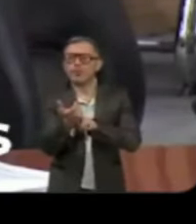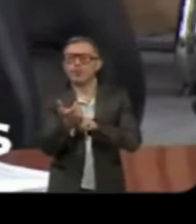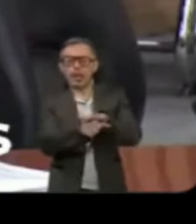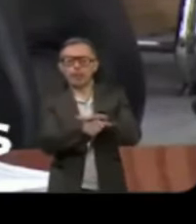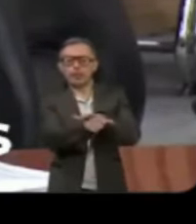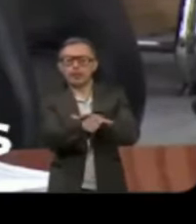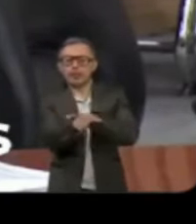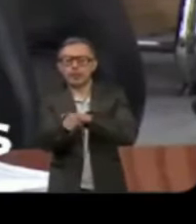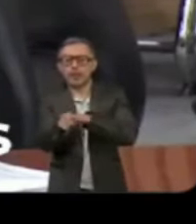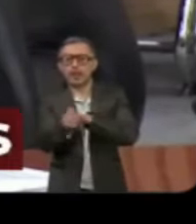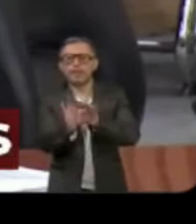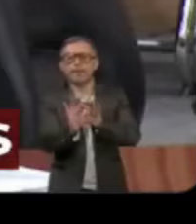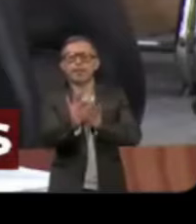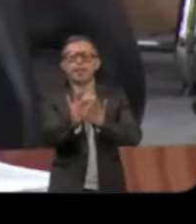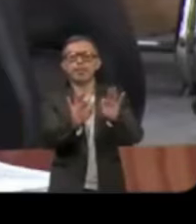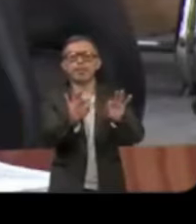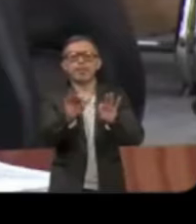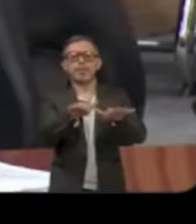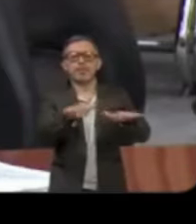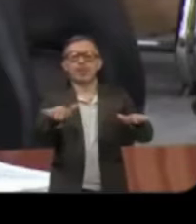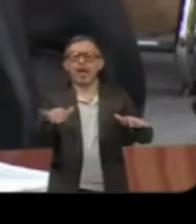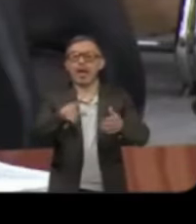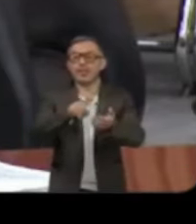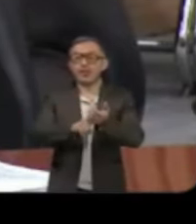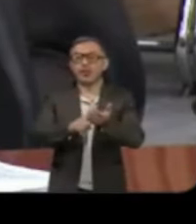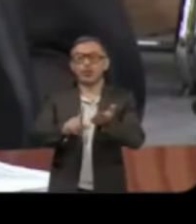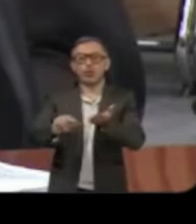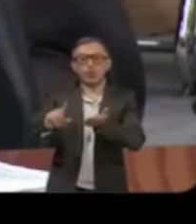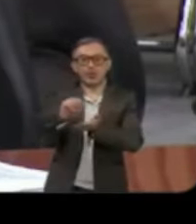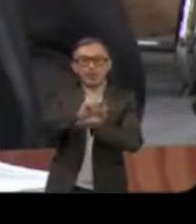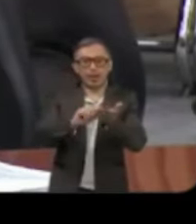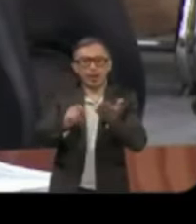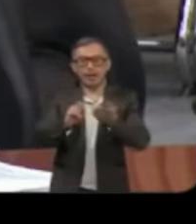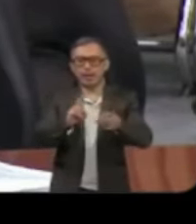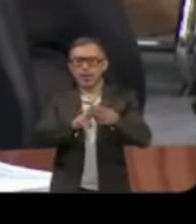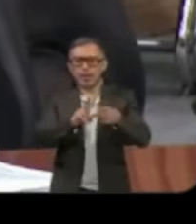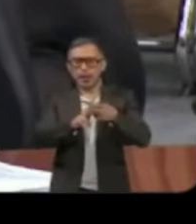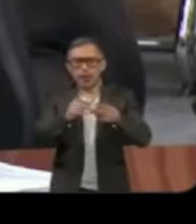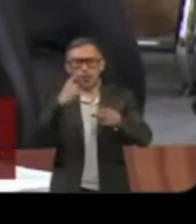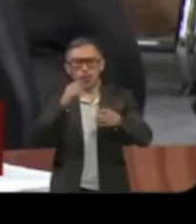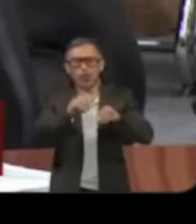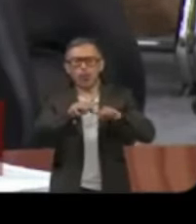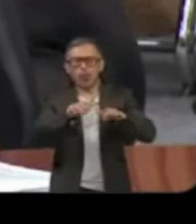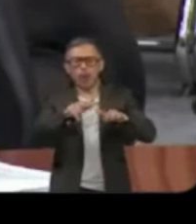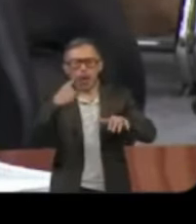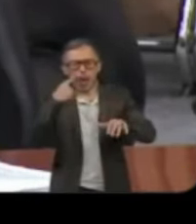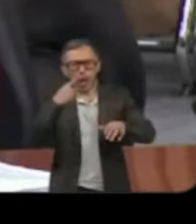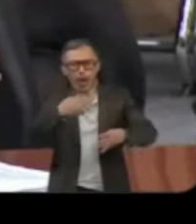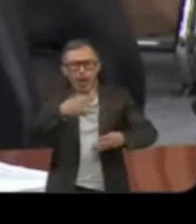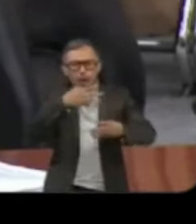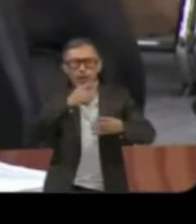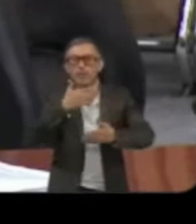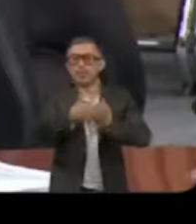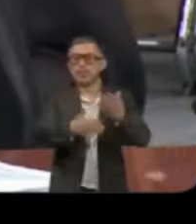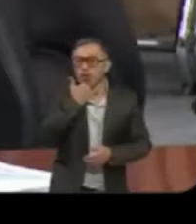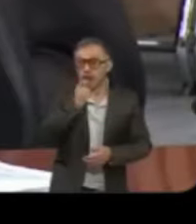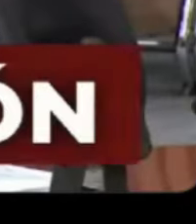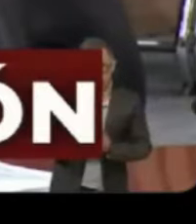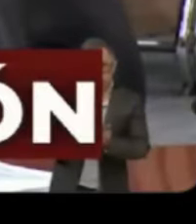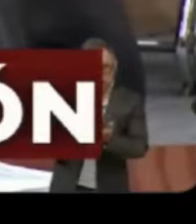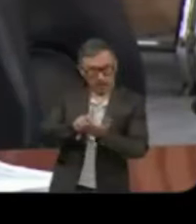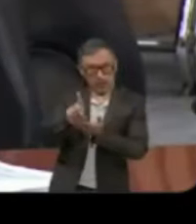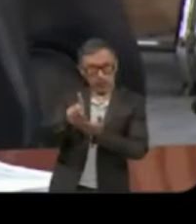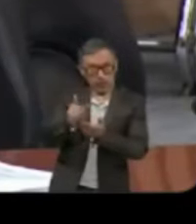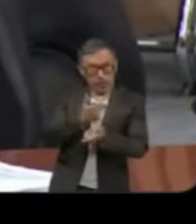electoral para generar tendencias artificiales en Twitter Perdón señoras y señores eso no es libertad de expresión